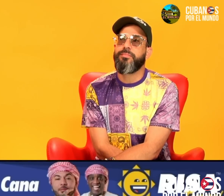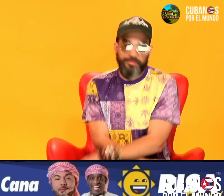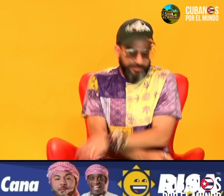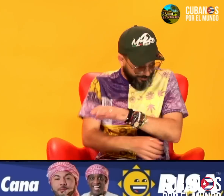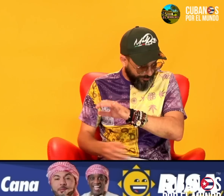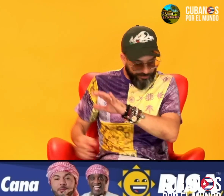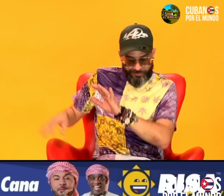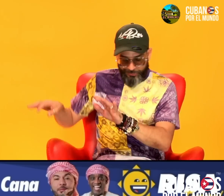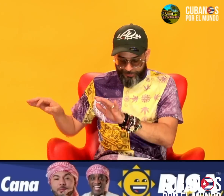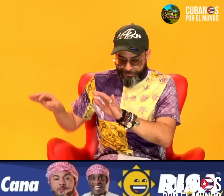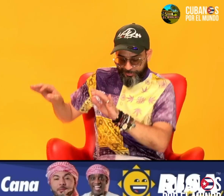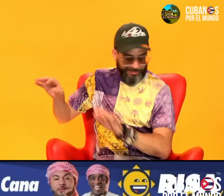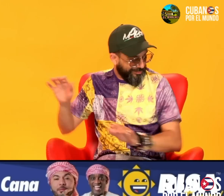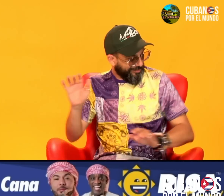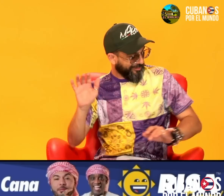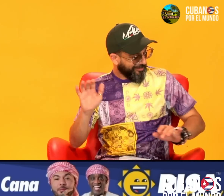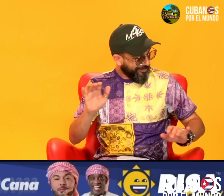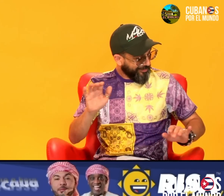Adela.